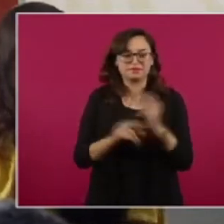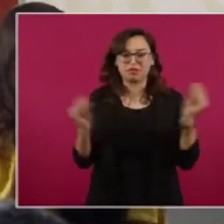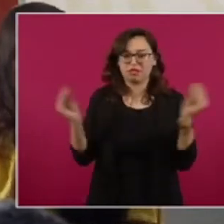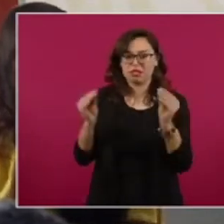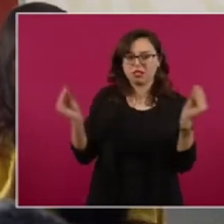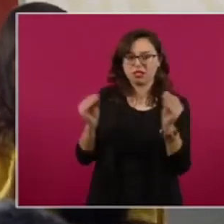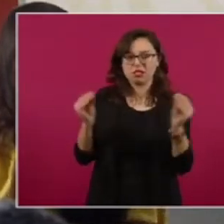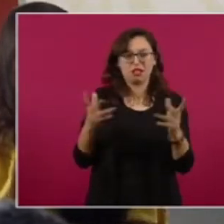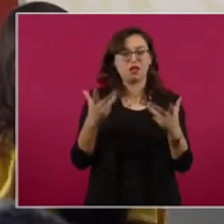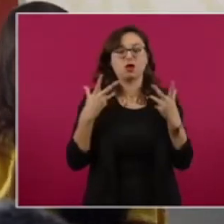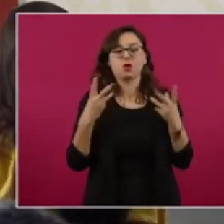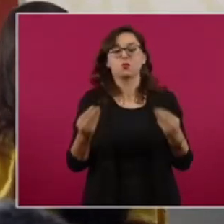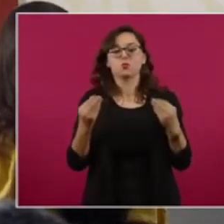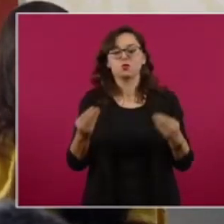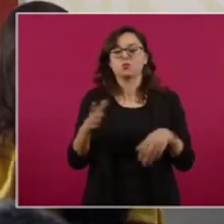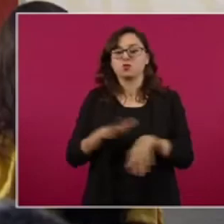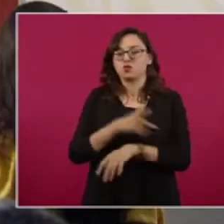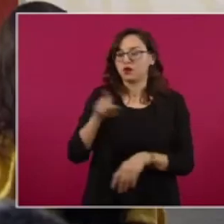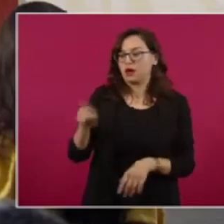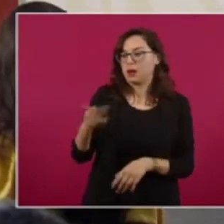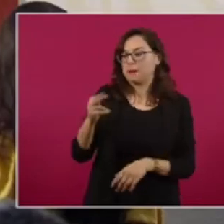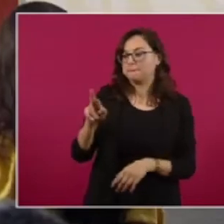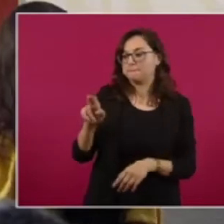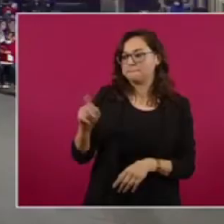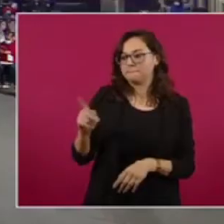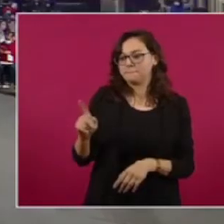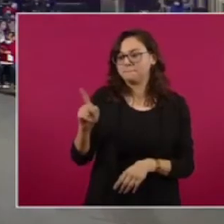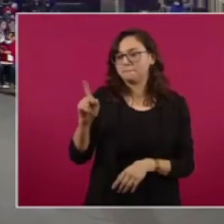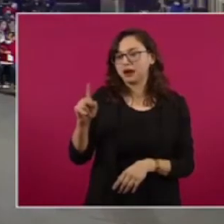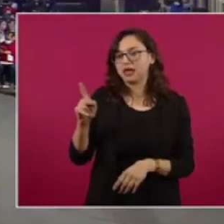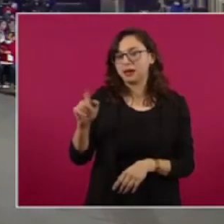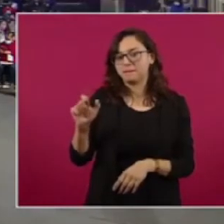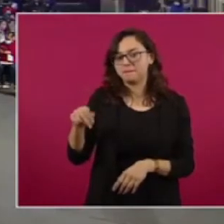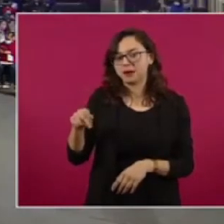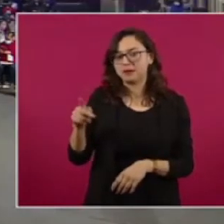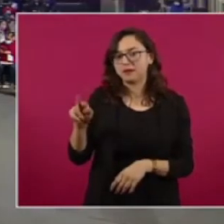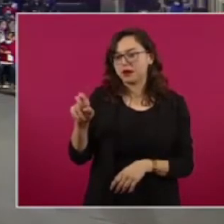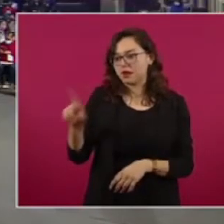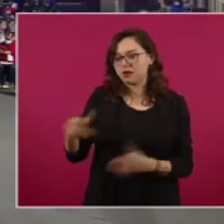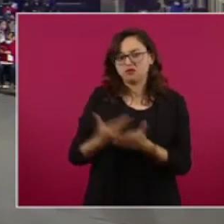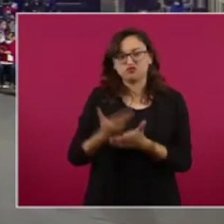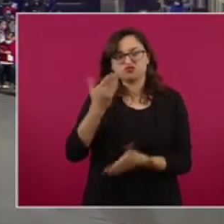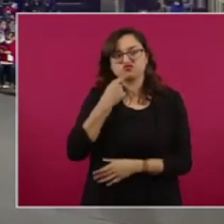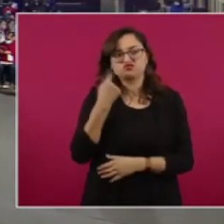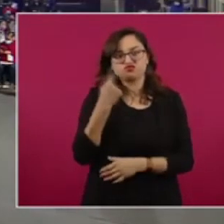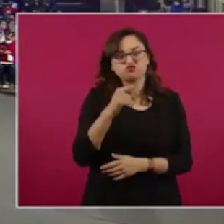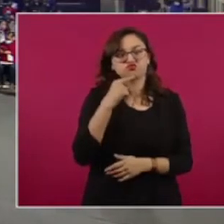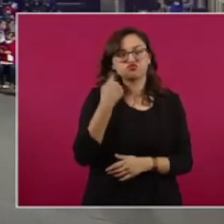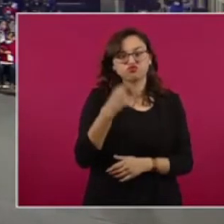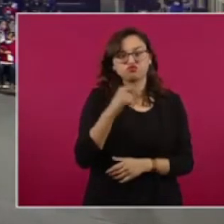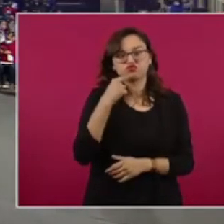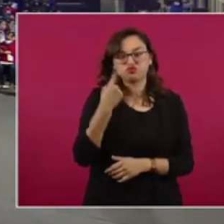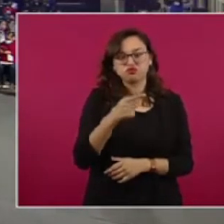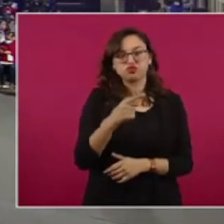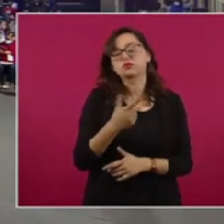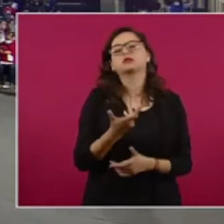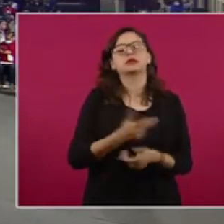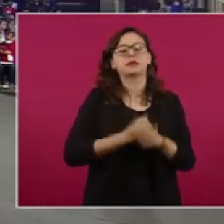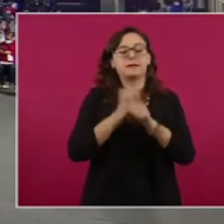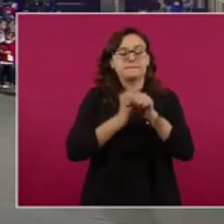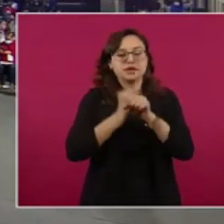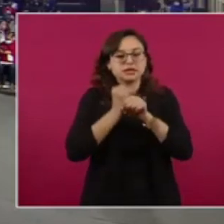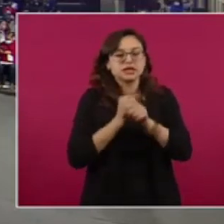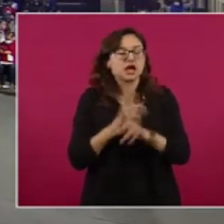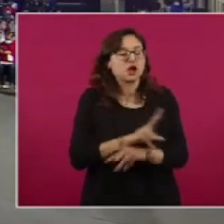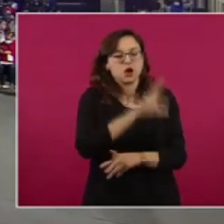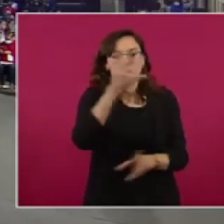muchos ven estas quejas que se presentan y que también los mismos partidos dicen, le exhortan a la fiscalía para que investigue todo esto